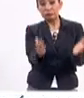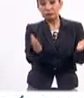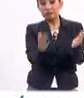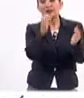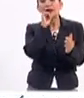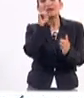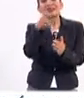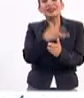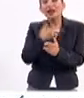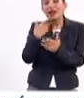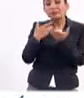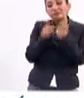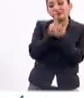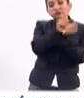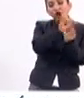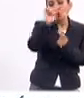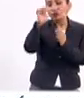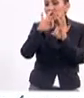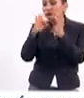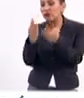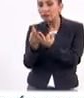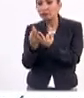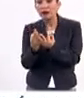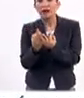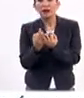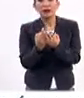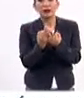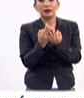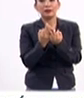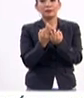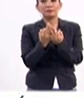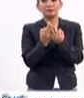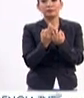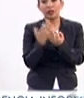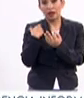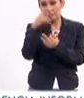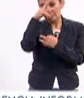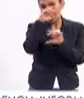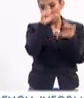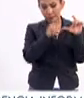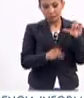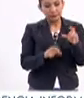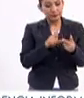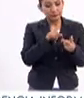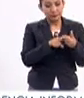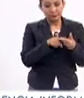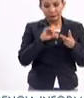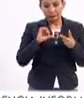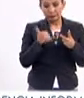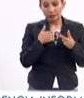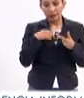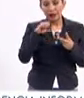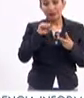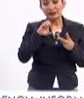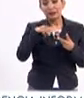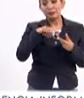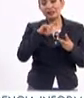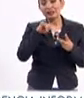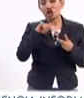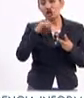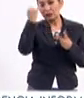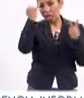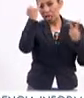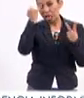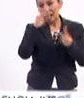pero que también tenga diálogo con otras manifestaciones de nivel nacional. Después está Semilleros Creativos.